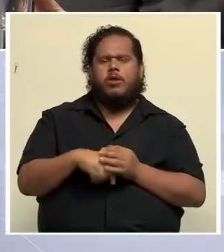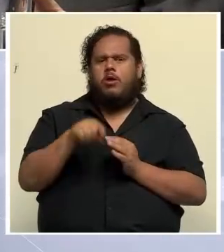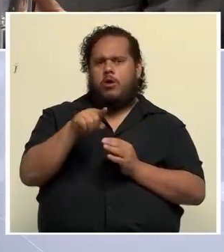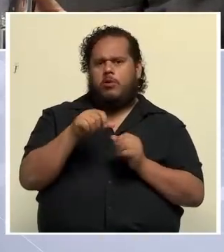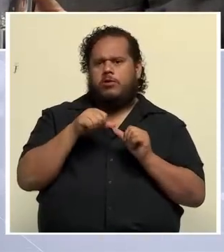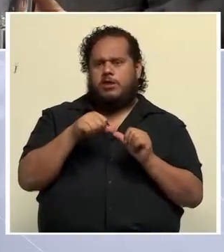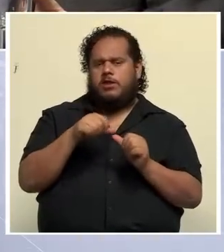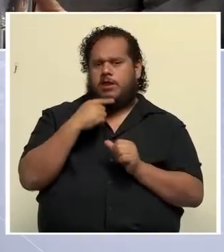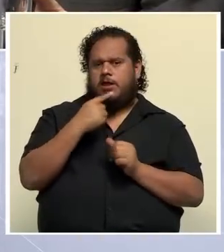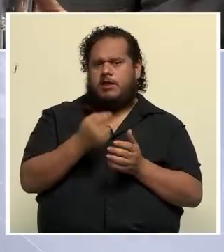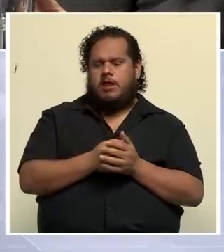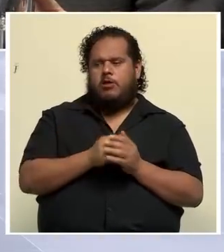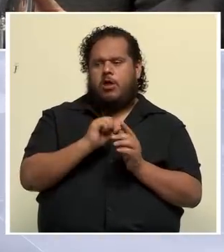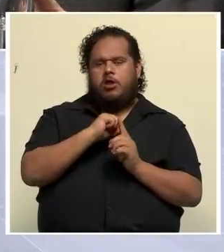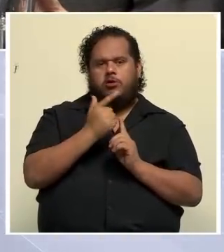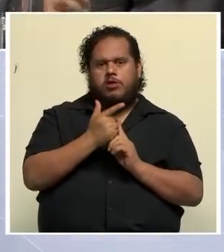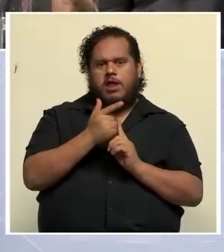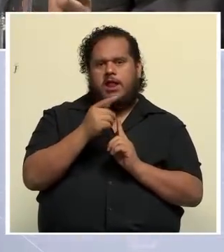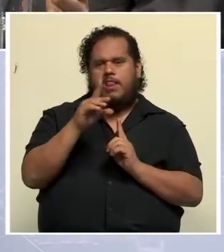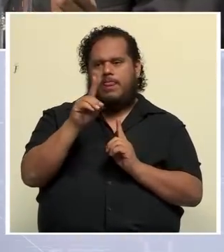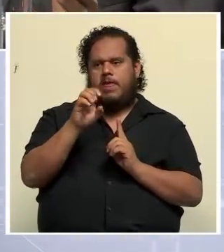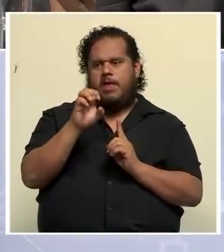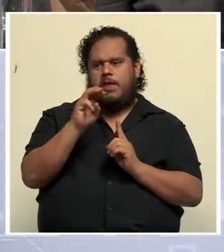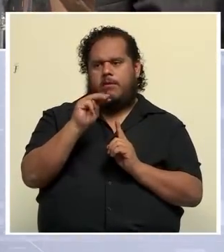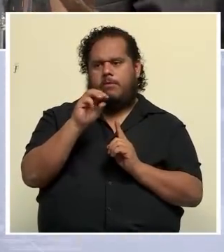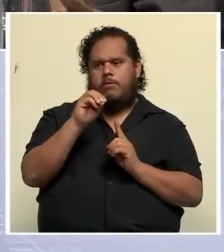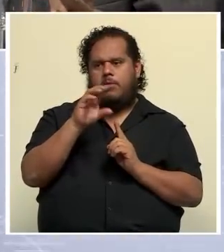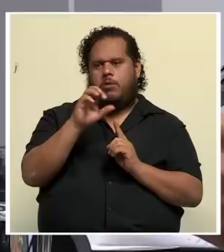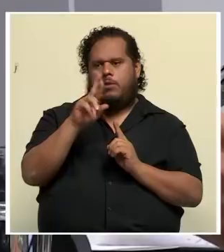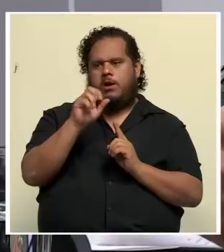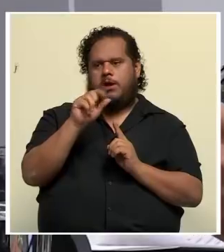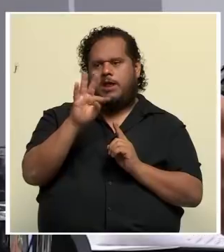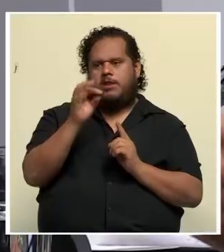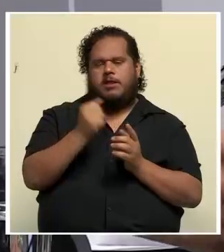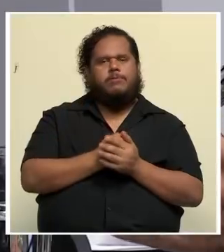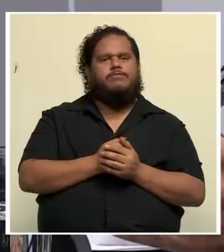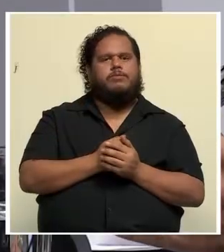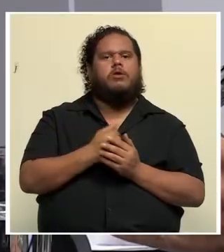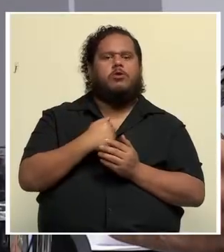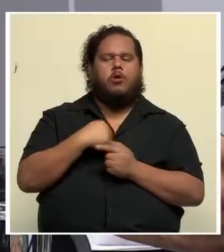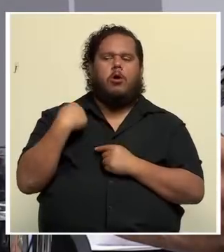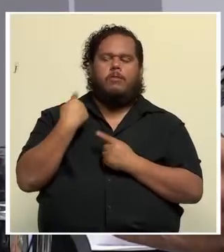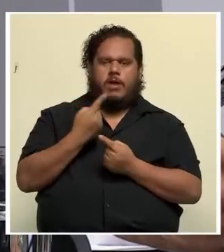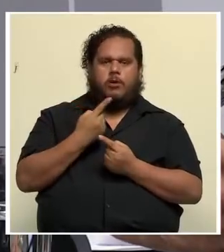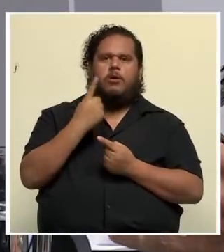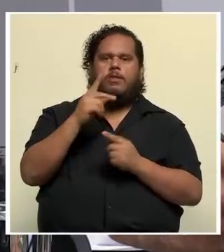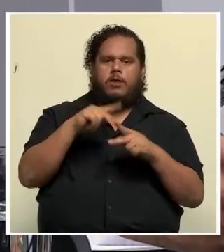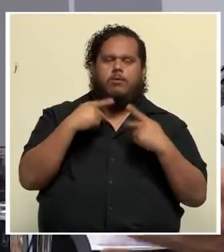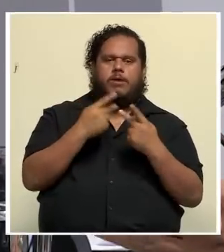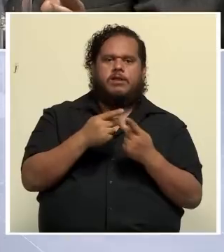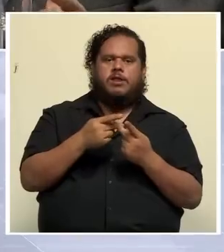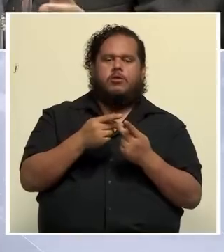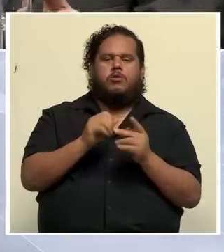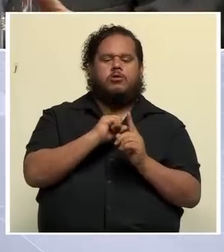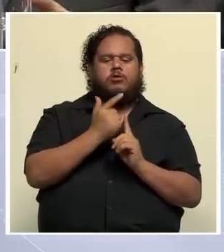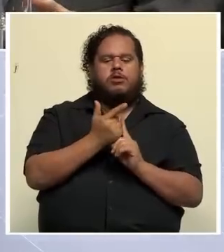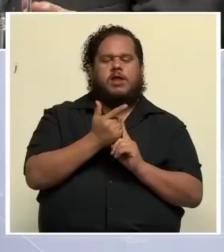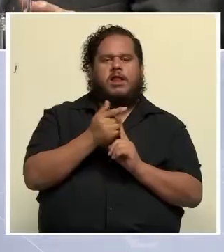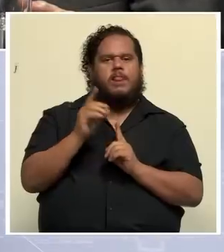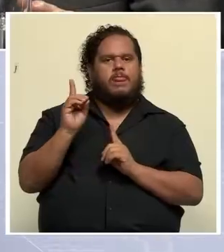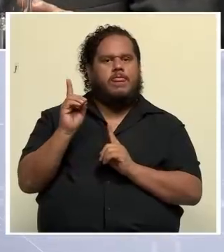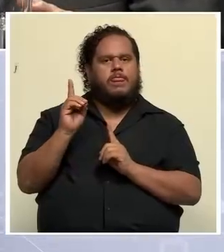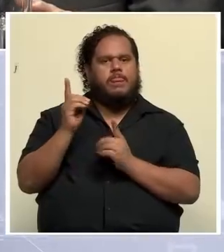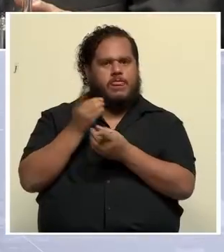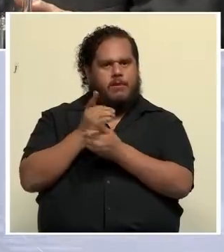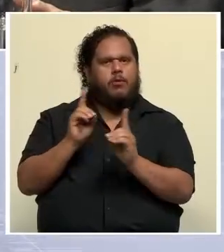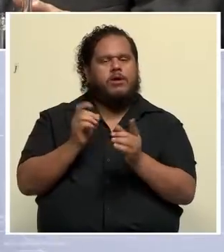sigue diciendo socialdemócrata. ¿Me equivoco? Vengo de un partido socialdemócrata. ¿Qué hay?